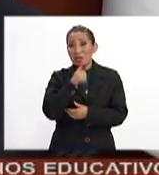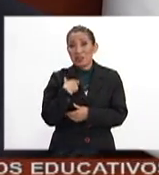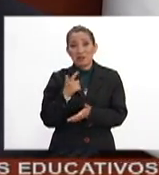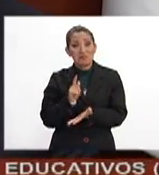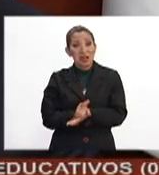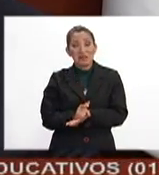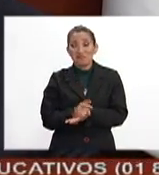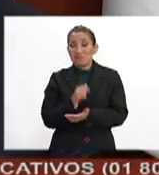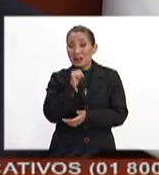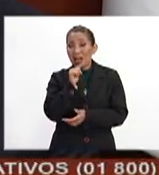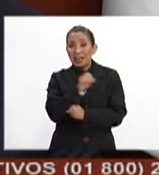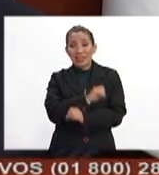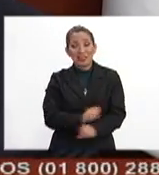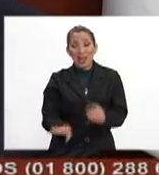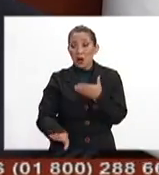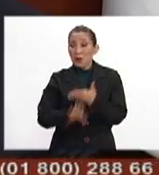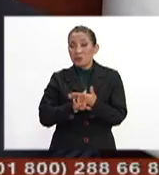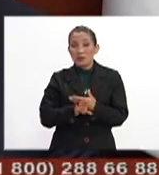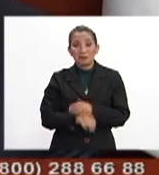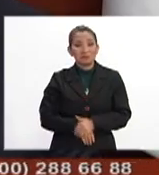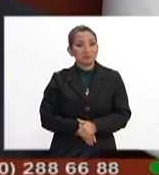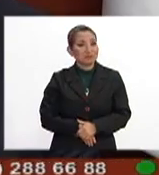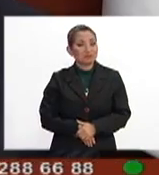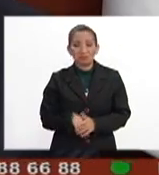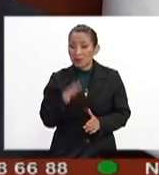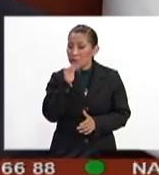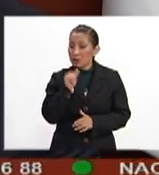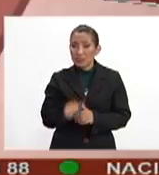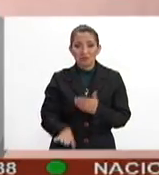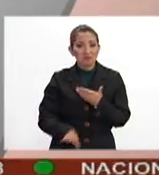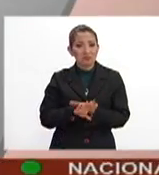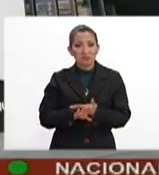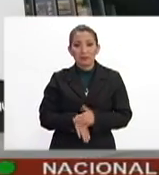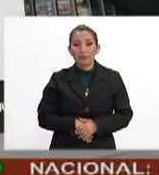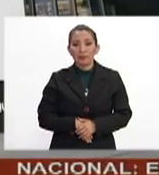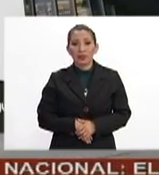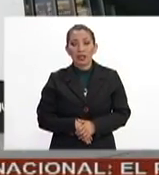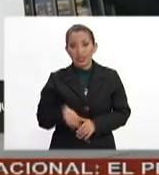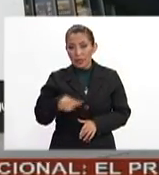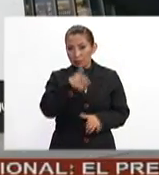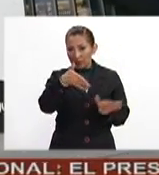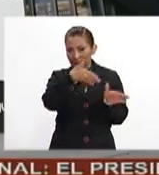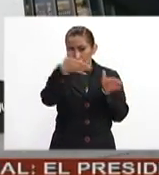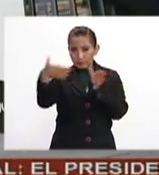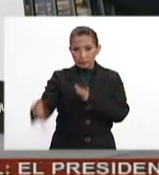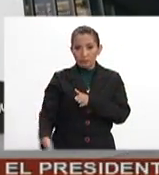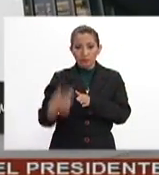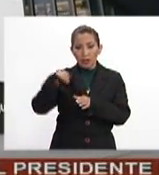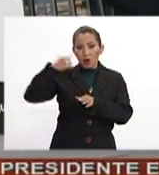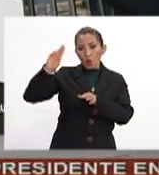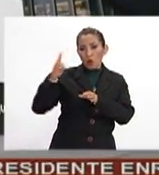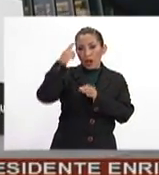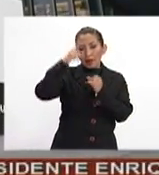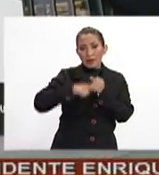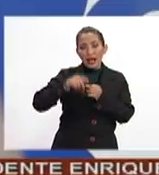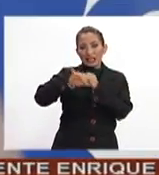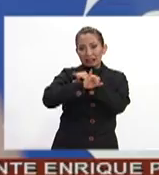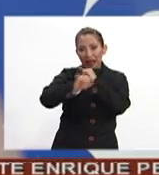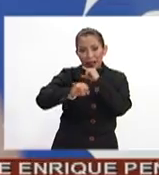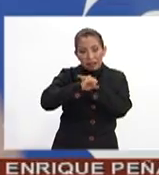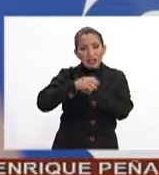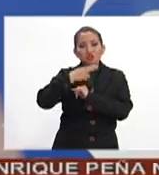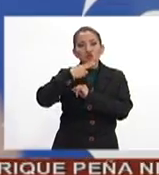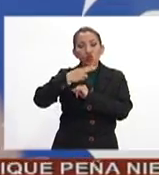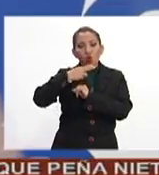jurídicamente en contra de mí. No pudieron. Más adelante, universidades, redes sociales